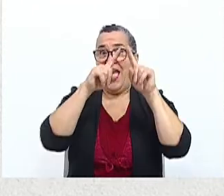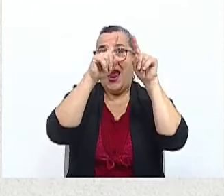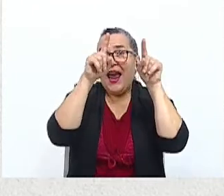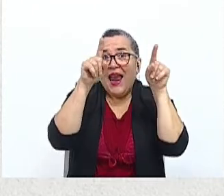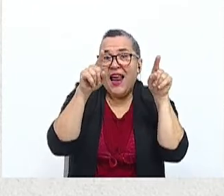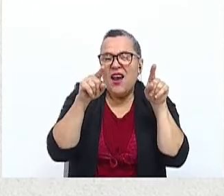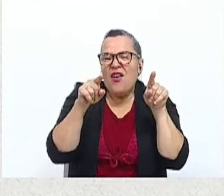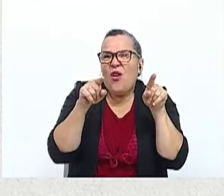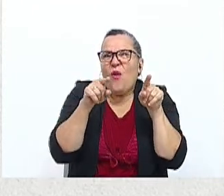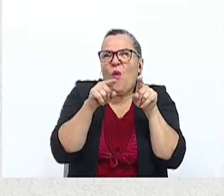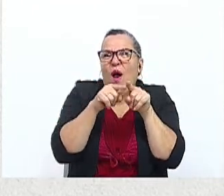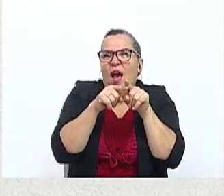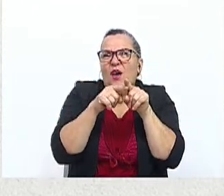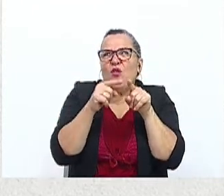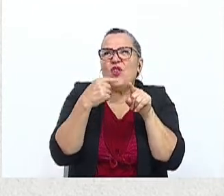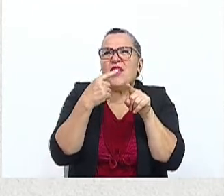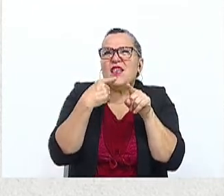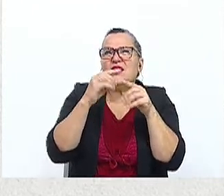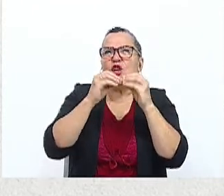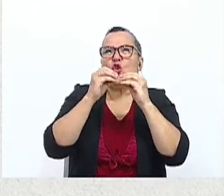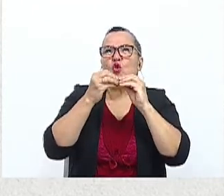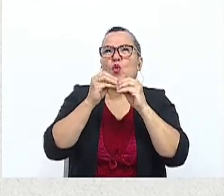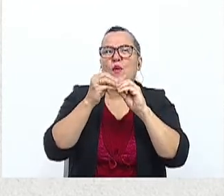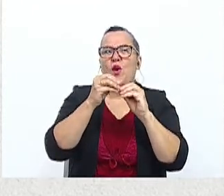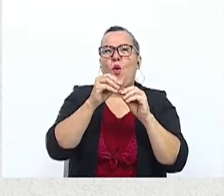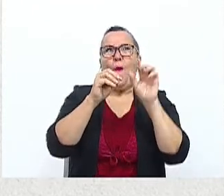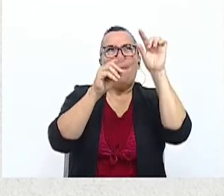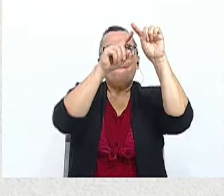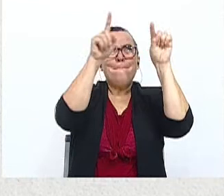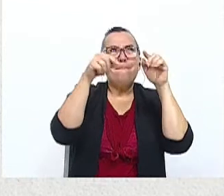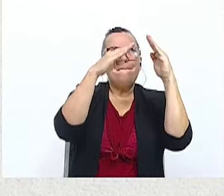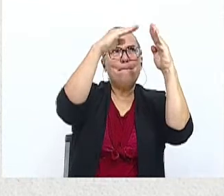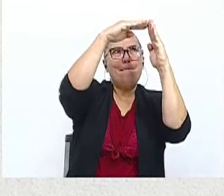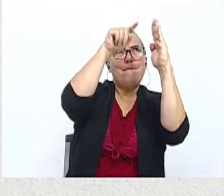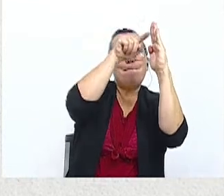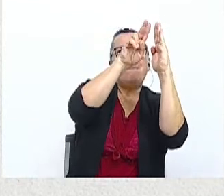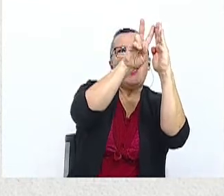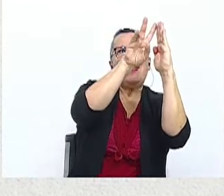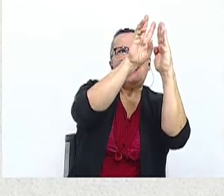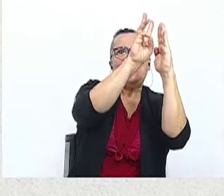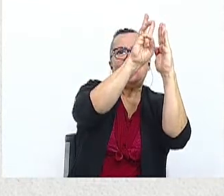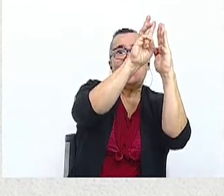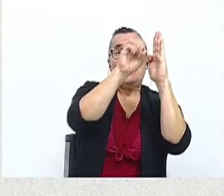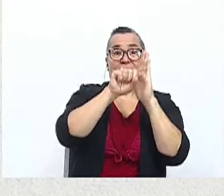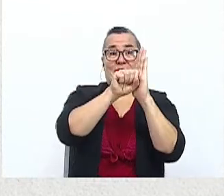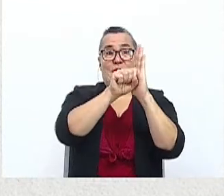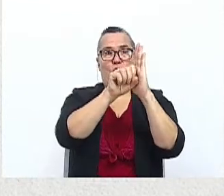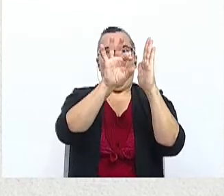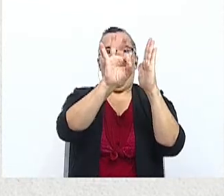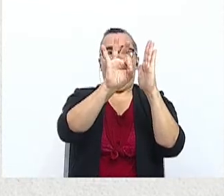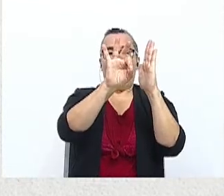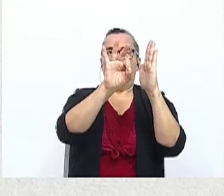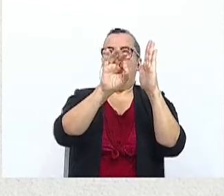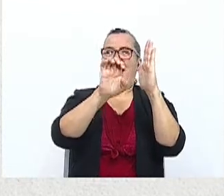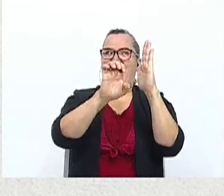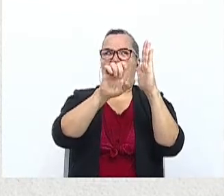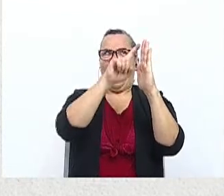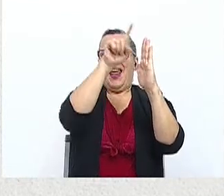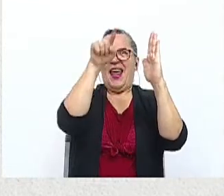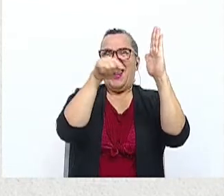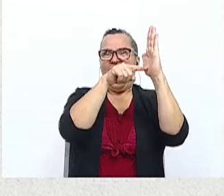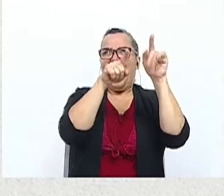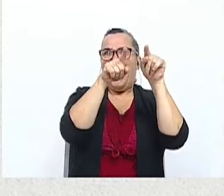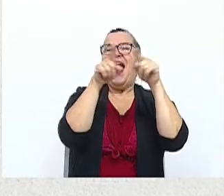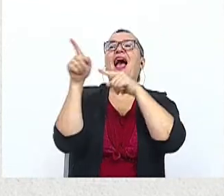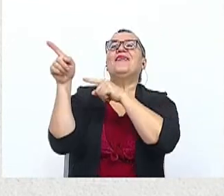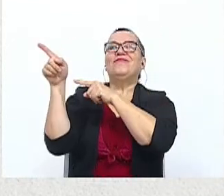recuadrito que dice que su número atómico es 26 y su símbolo es Fe? ¿Ya lo saben? Muy